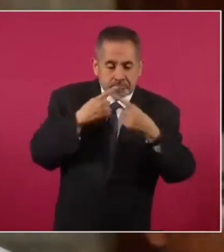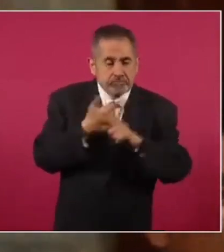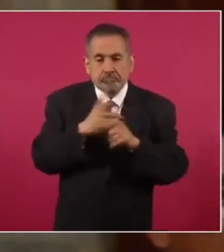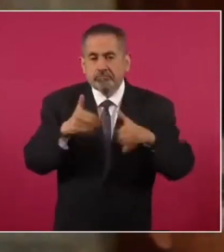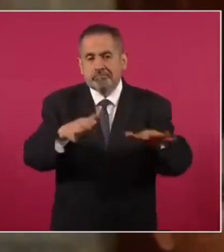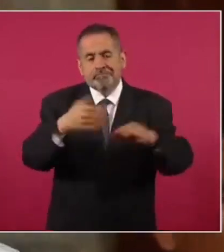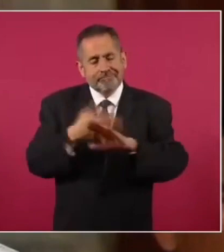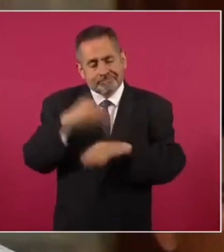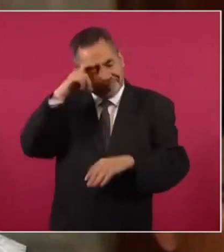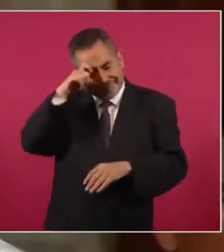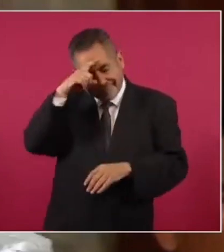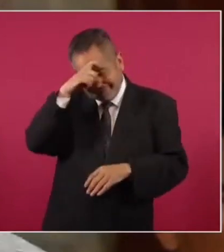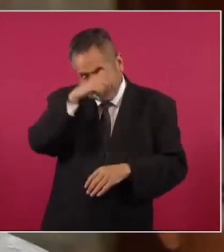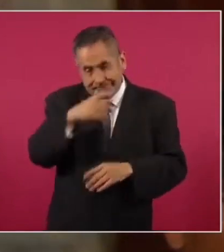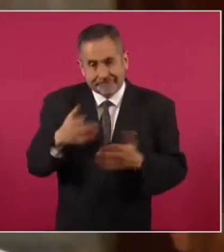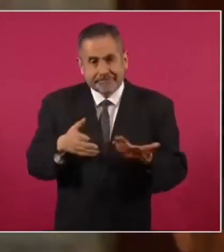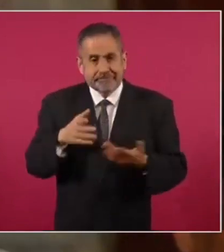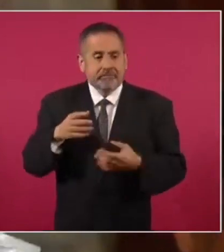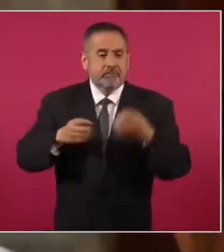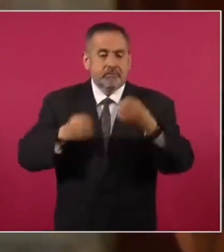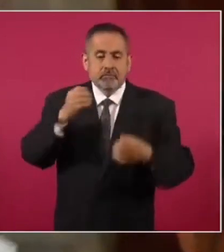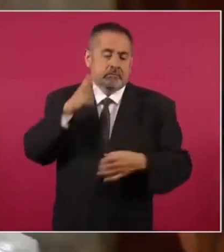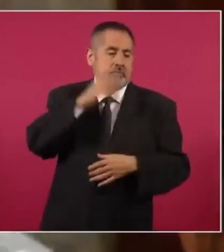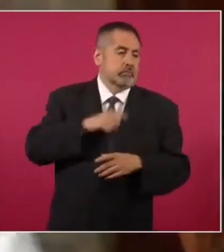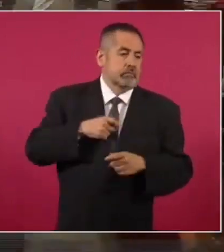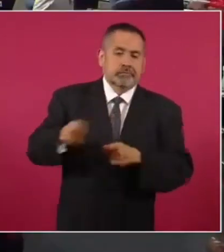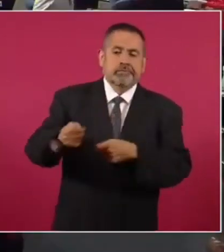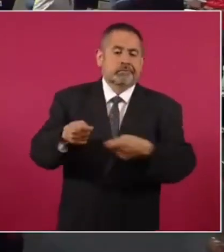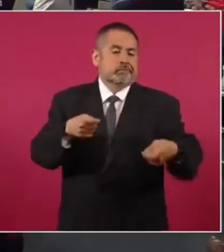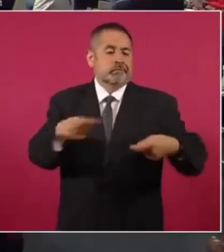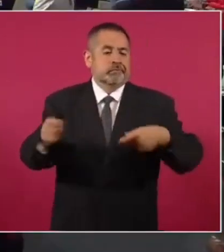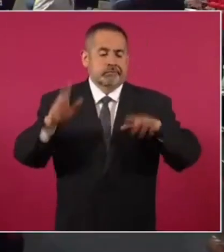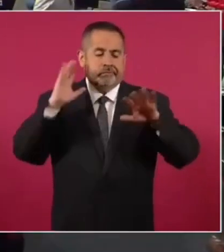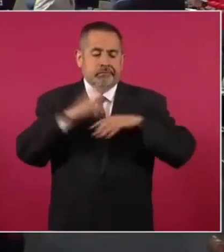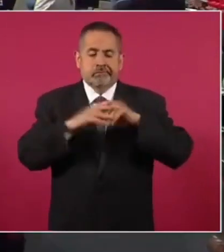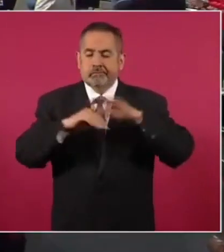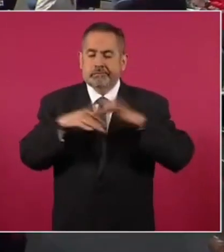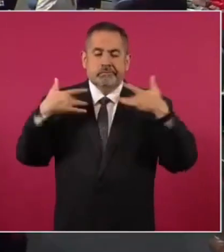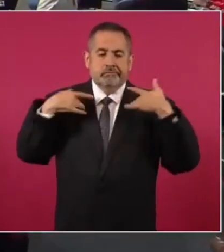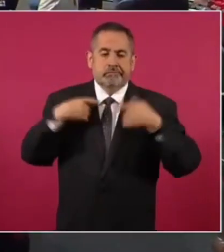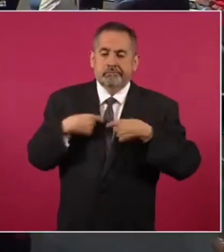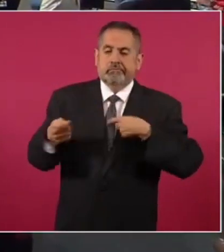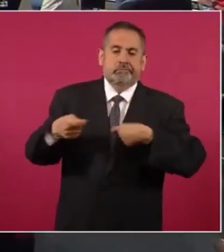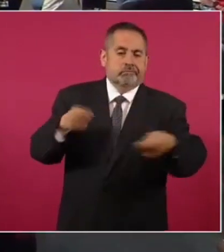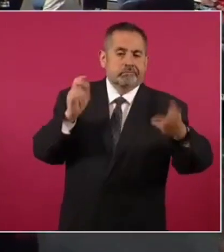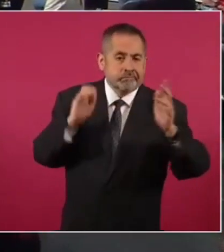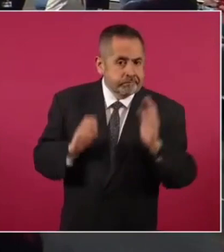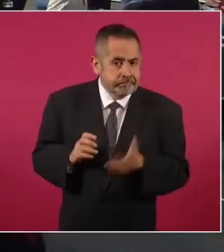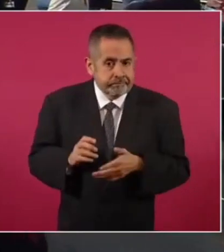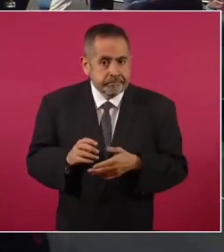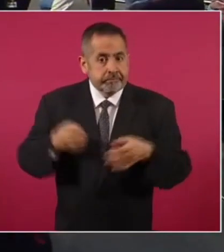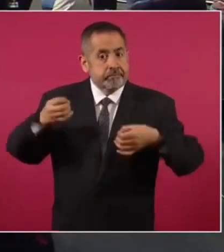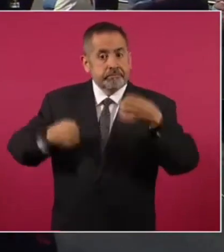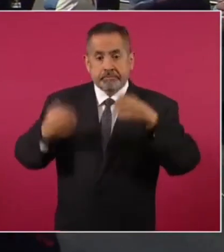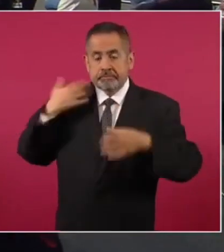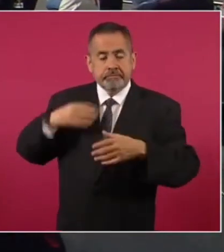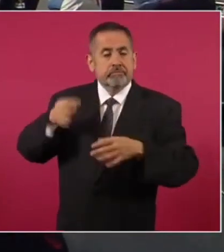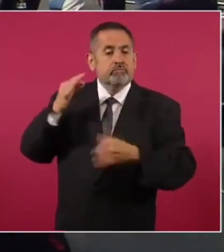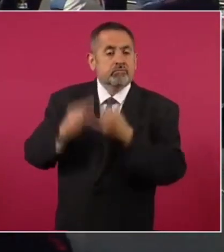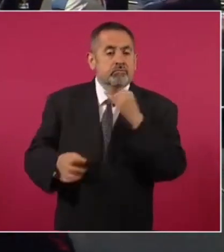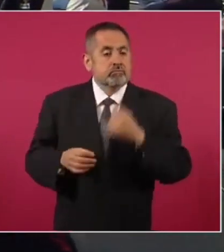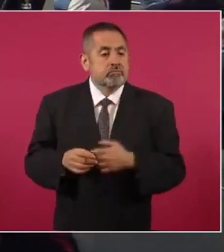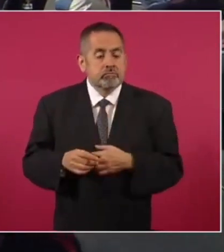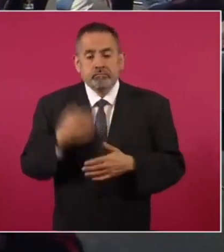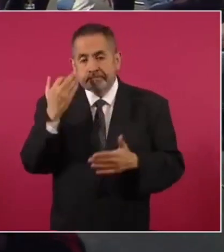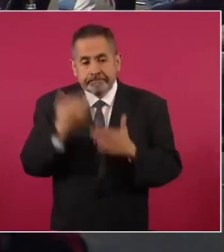es muy difícil, ¿no? Los jueces no quieren o el juez, el último, parece que la última resolución que hay es que no lo dejaron